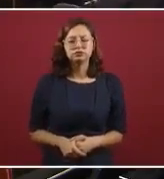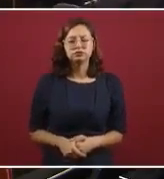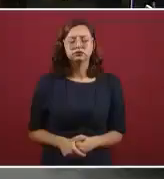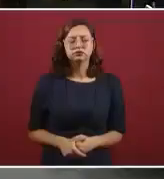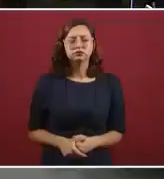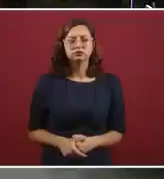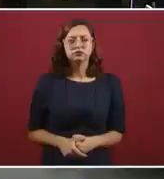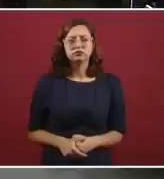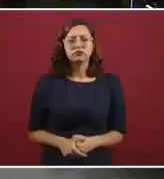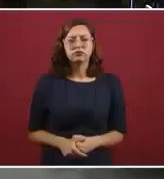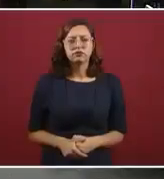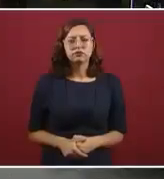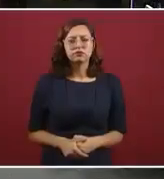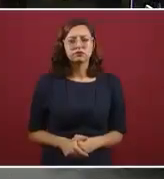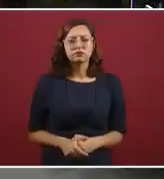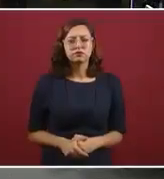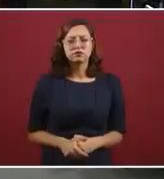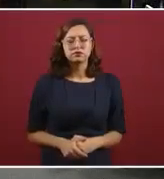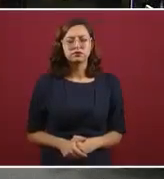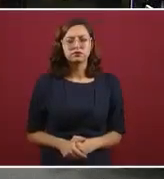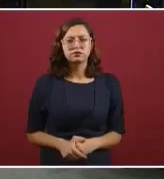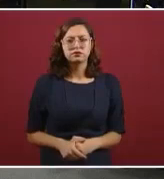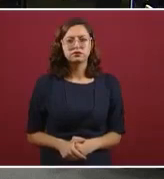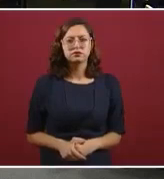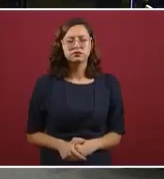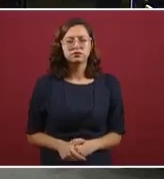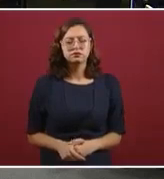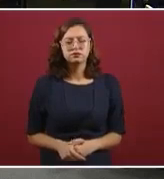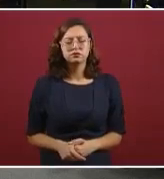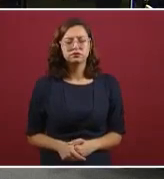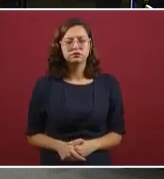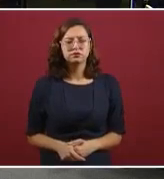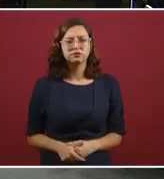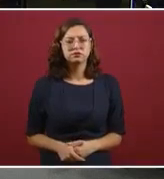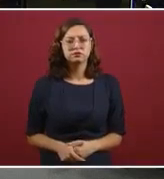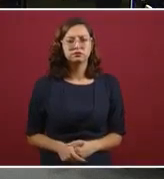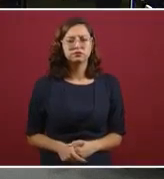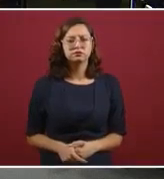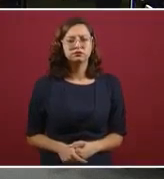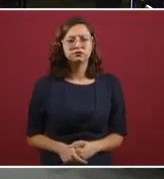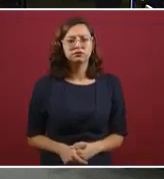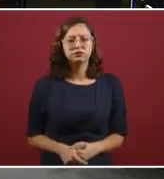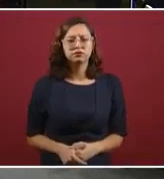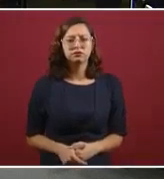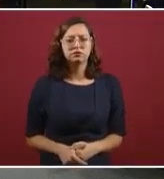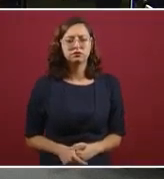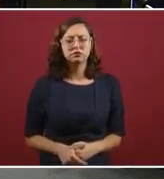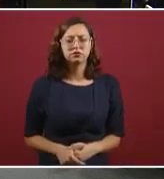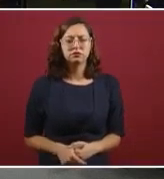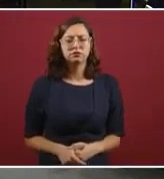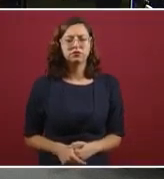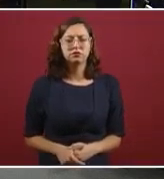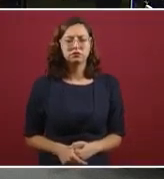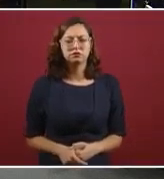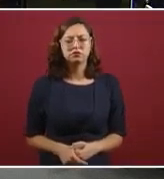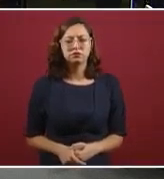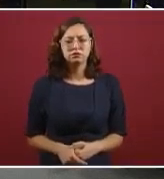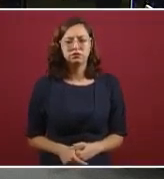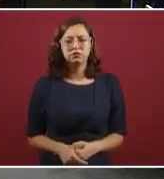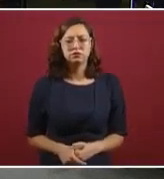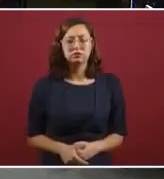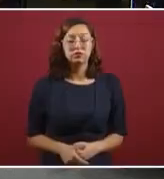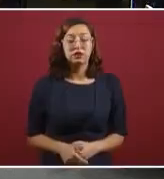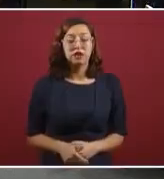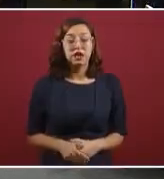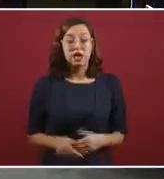Tanto de la Procuración de Justicia como de la impartición de justicia, ustedes van a presentar las quejas. Evidentemente, en el caso específico de esta